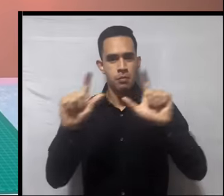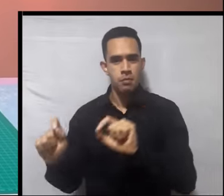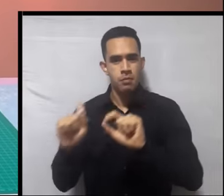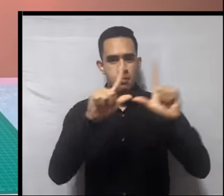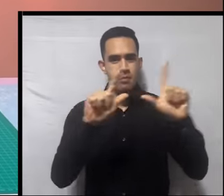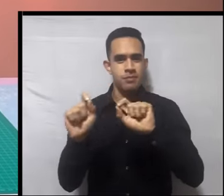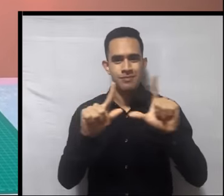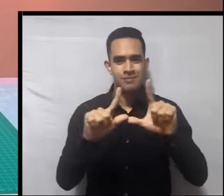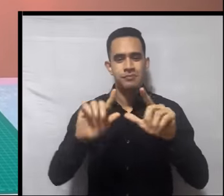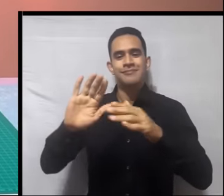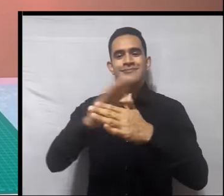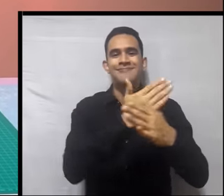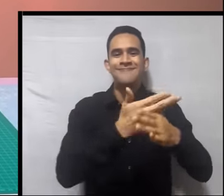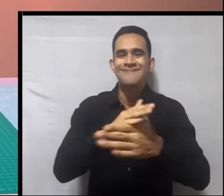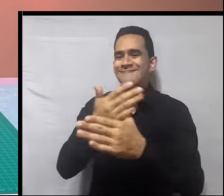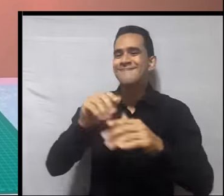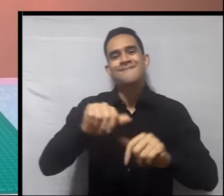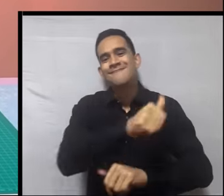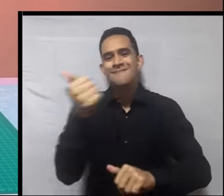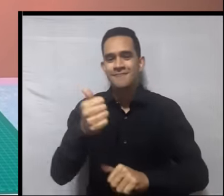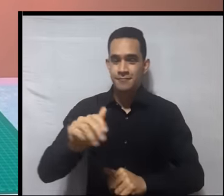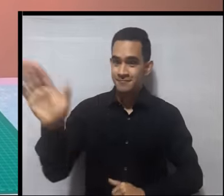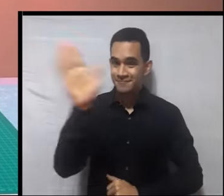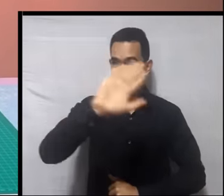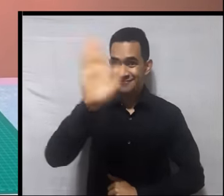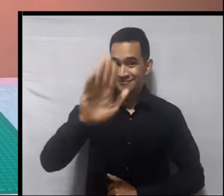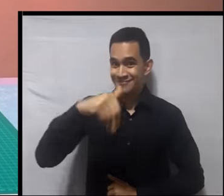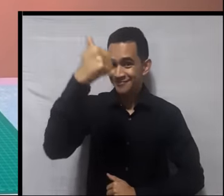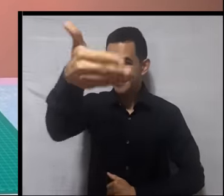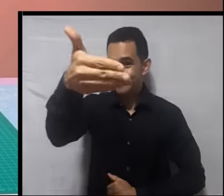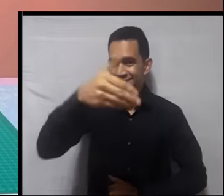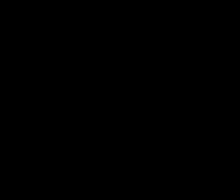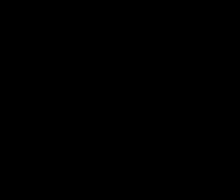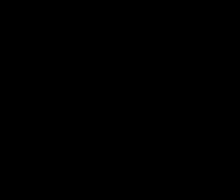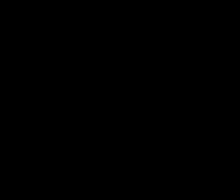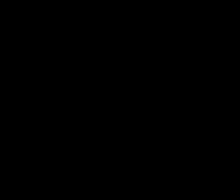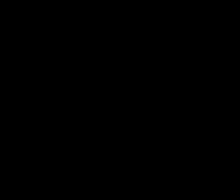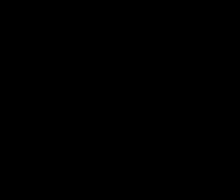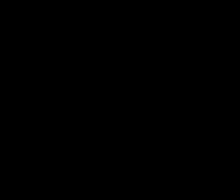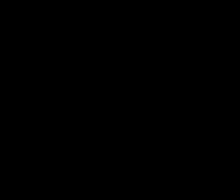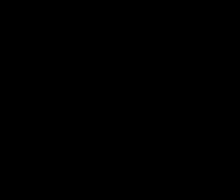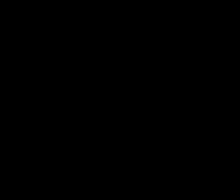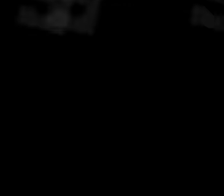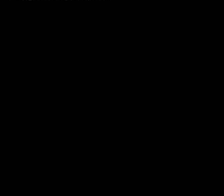plataforma y que también nos compartas. ¡Hasta la próxima!